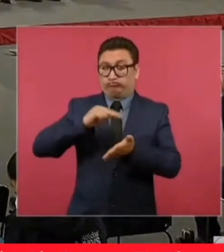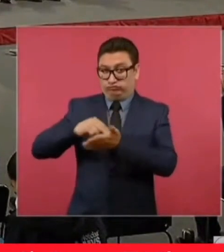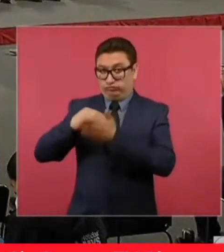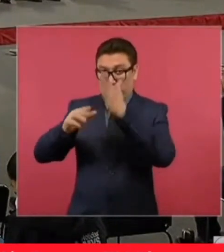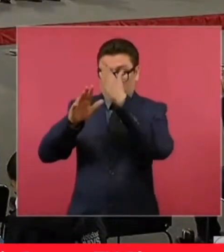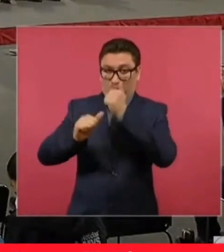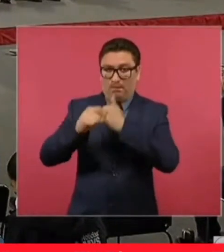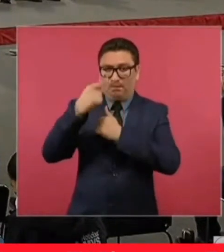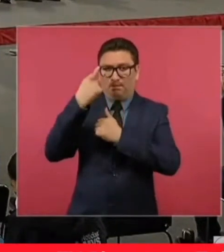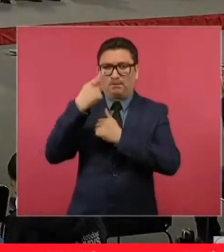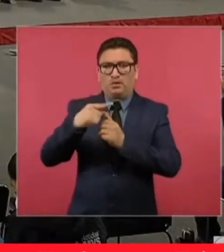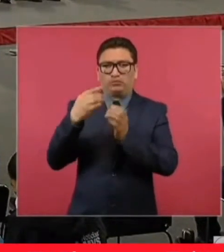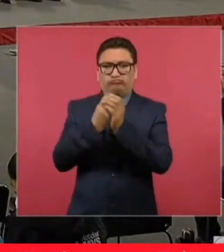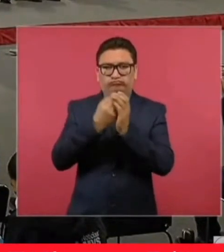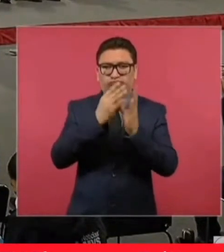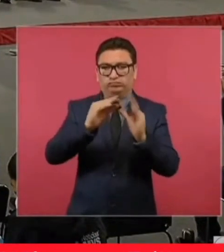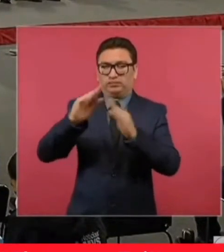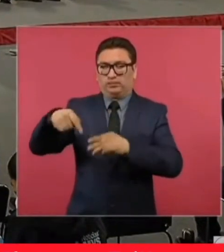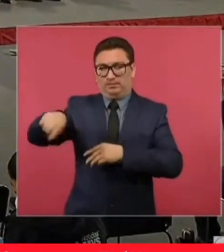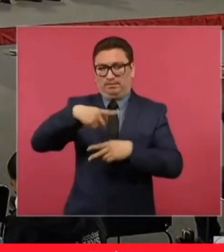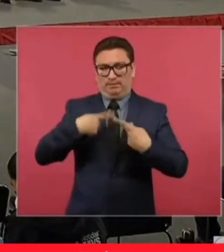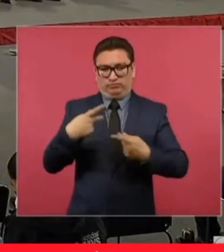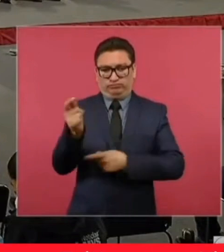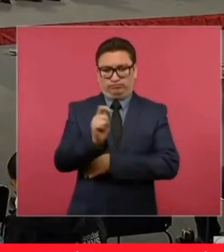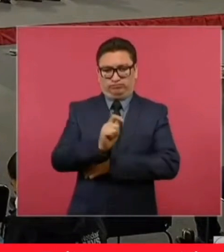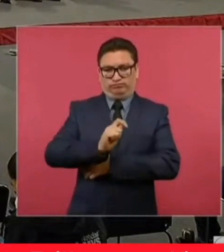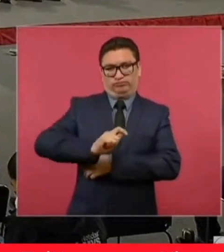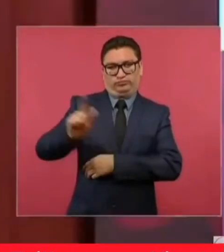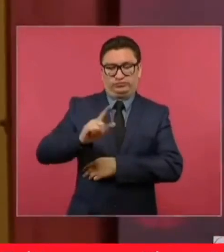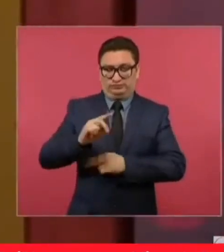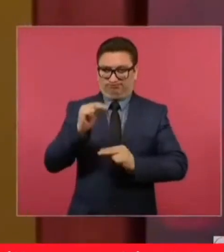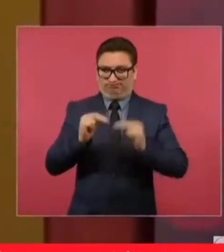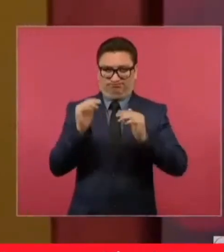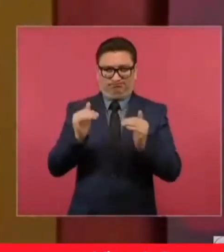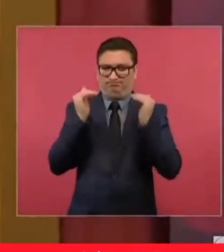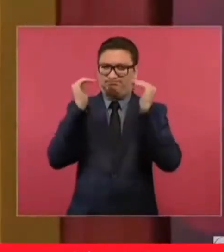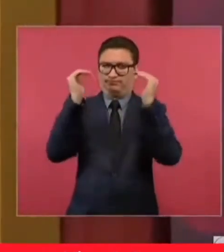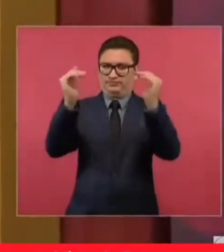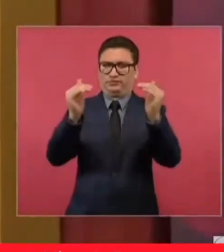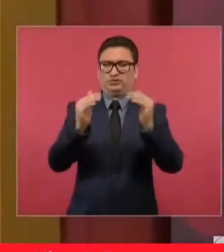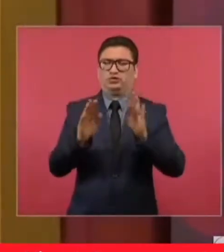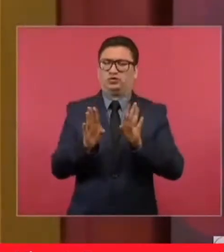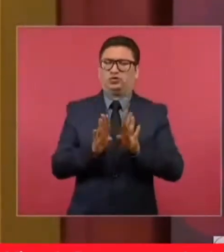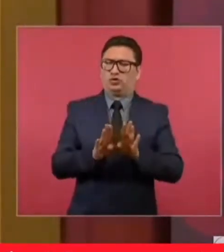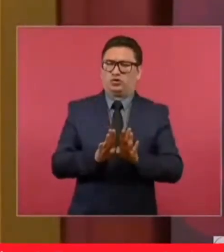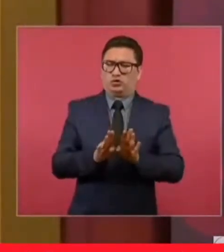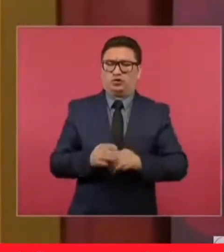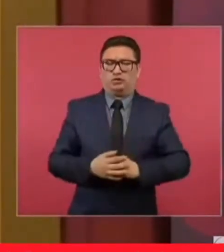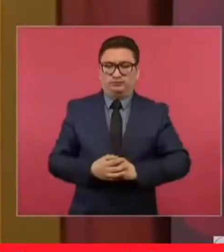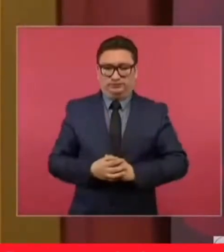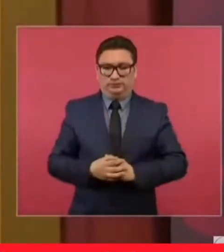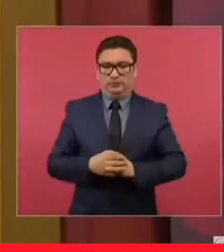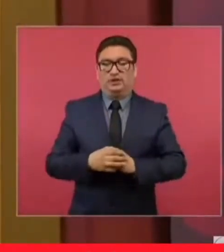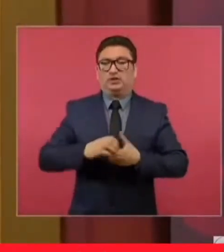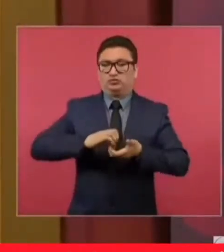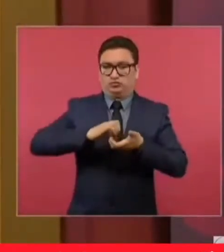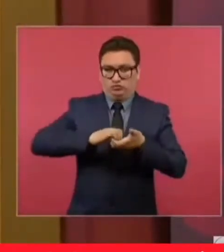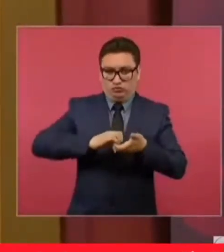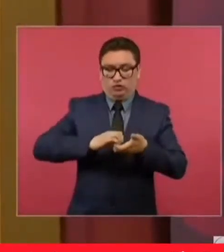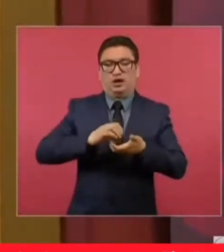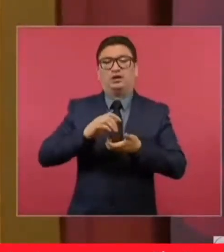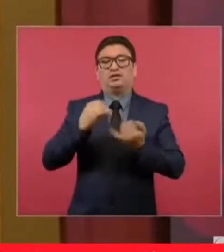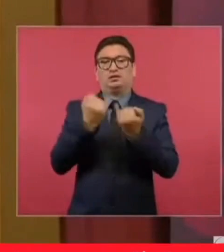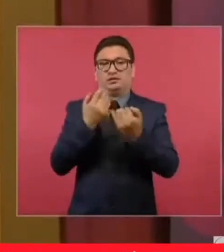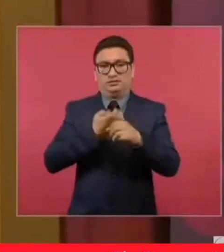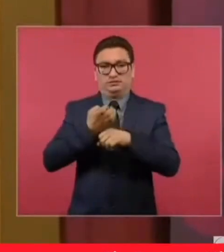para la formación de profesionistas de alto nivel a través del CONALEP, en el caso